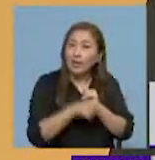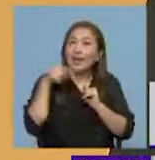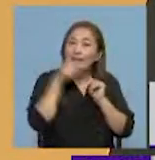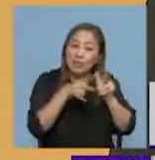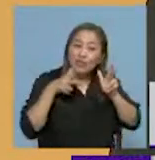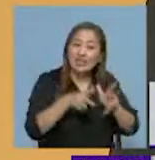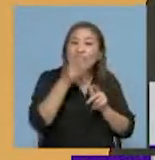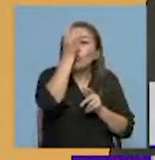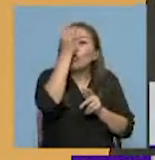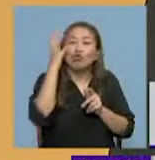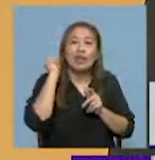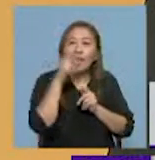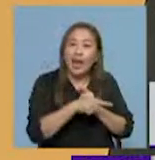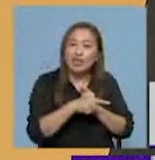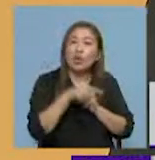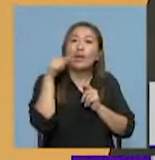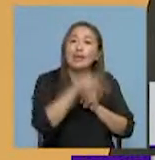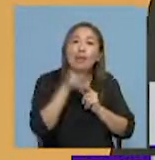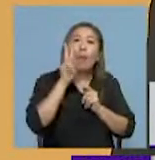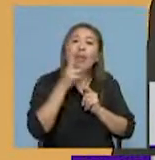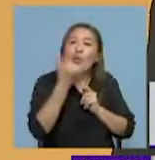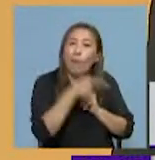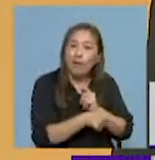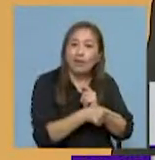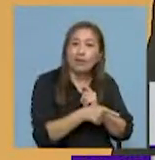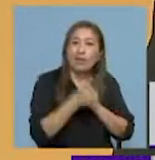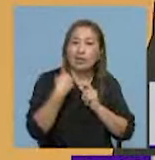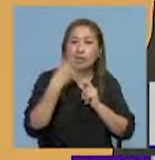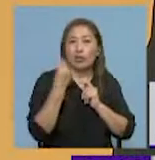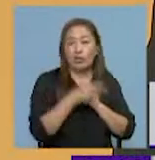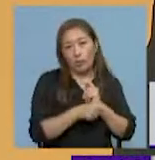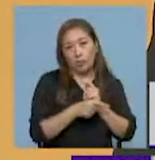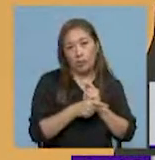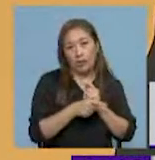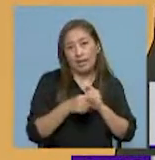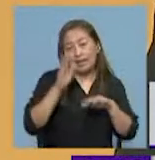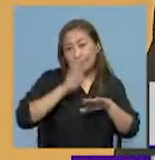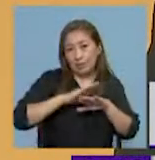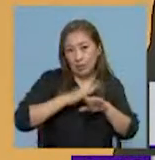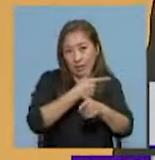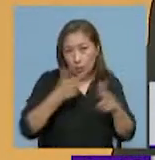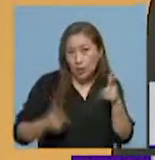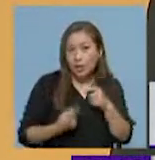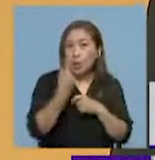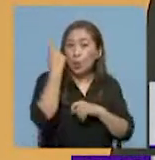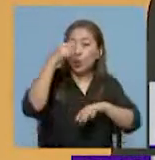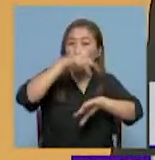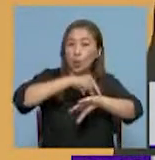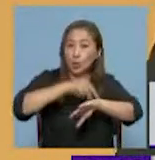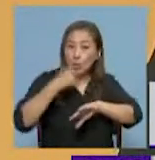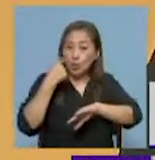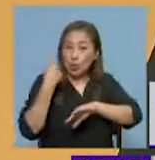esta niña de 12 años está en riesgo con lo cual y responsablemente uno de los médicos que